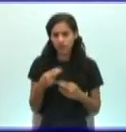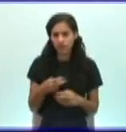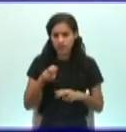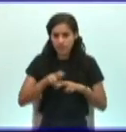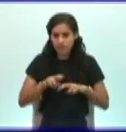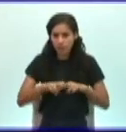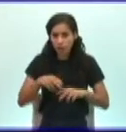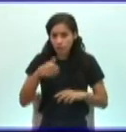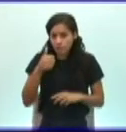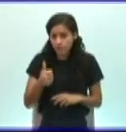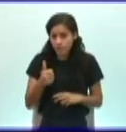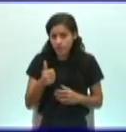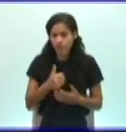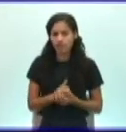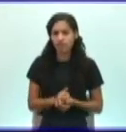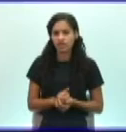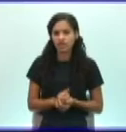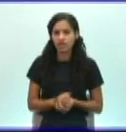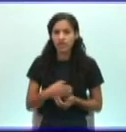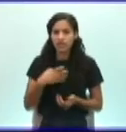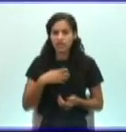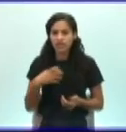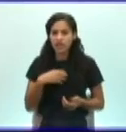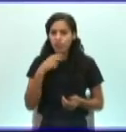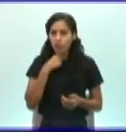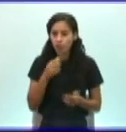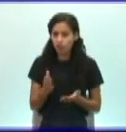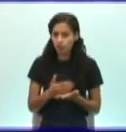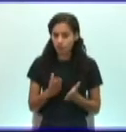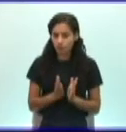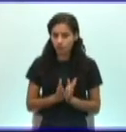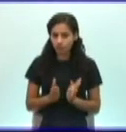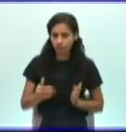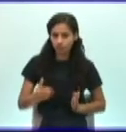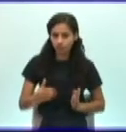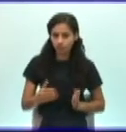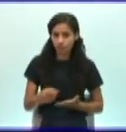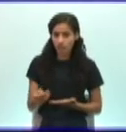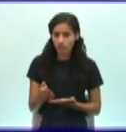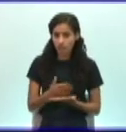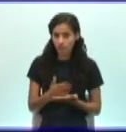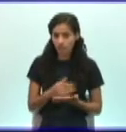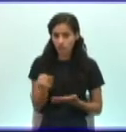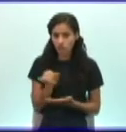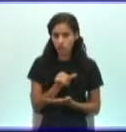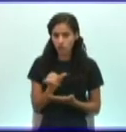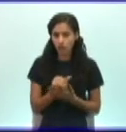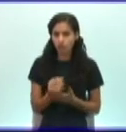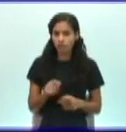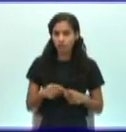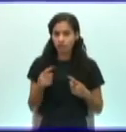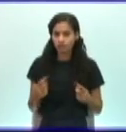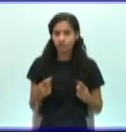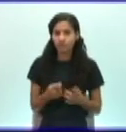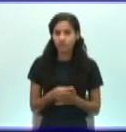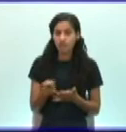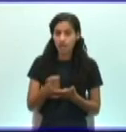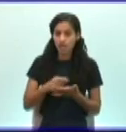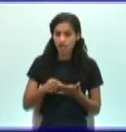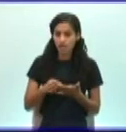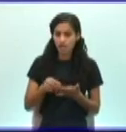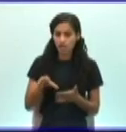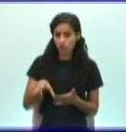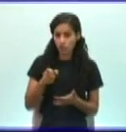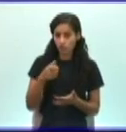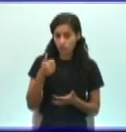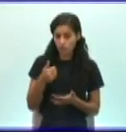sentados correctamente, de tener inclinado su cuaderno y su libreta, y por supuesto, de haber tomado bien